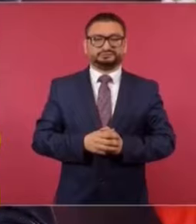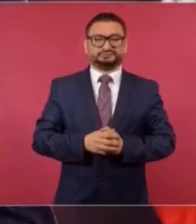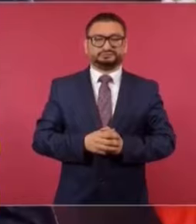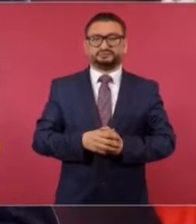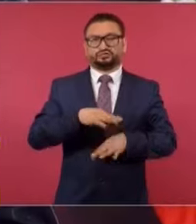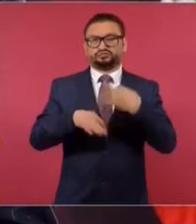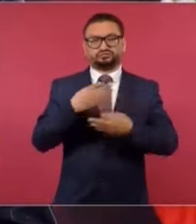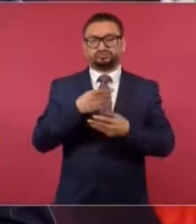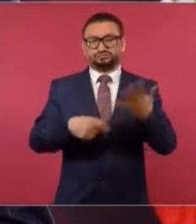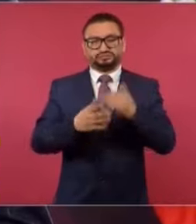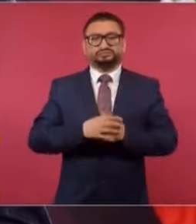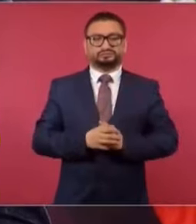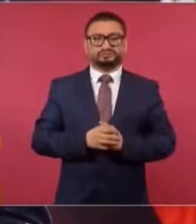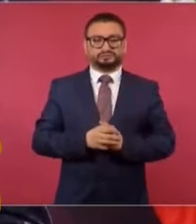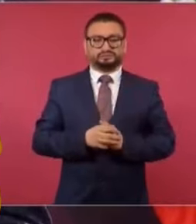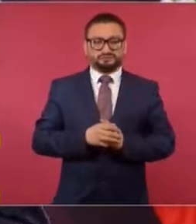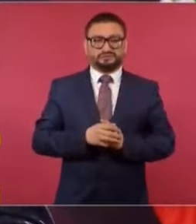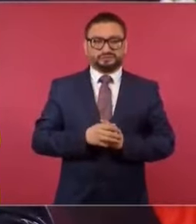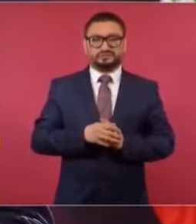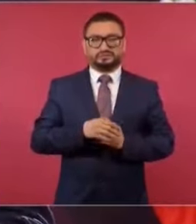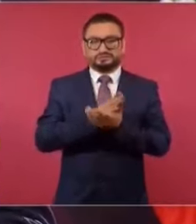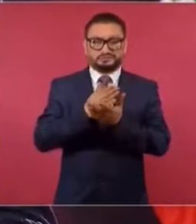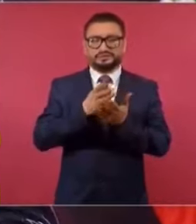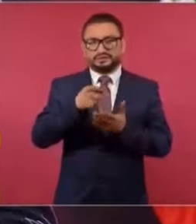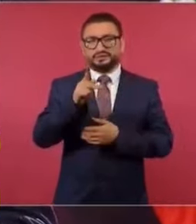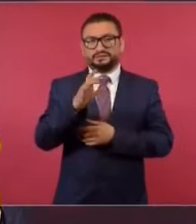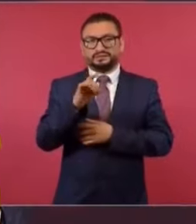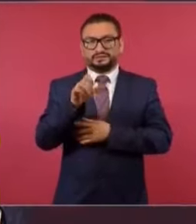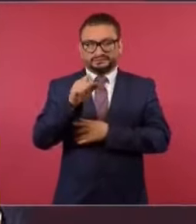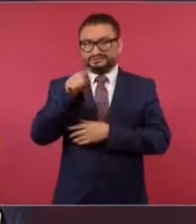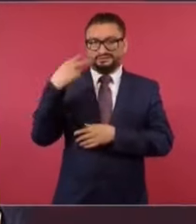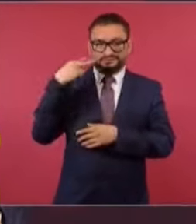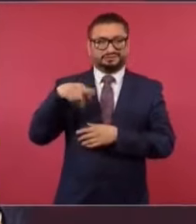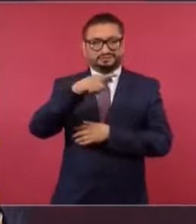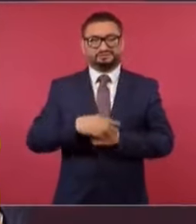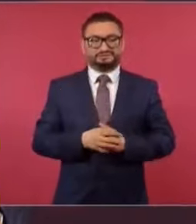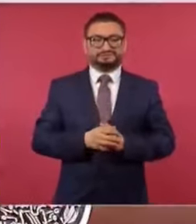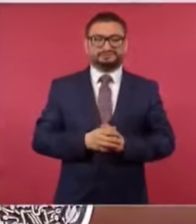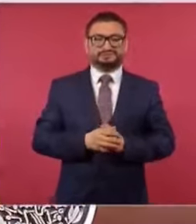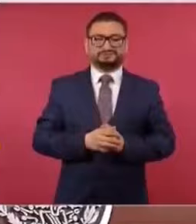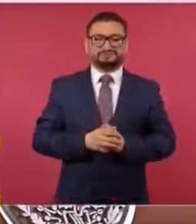sí, de todo, picadas también para Veracruz.